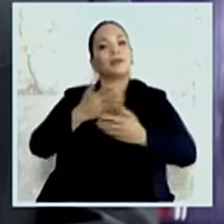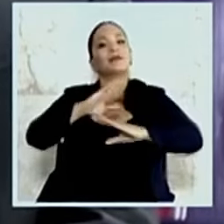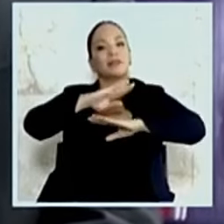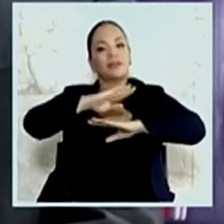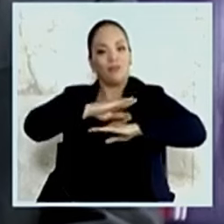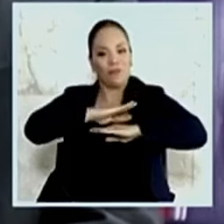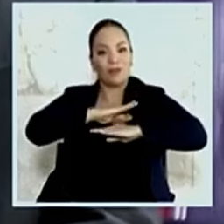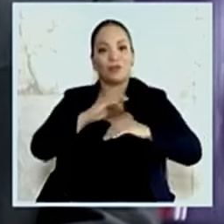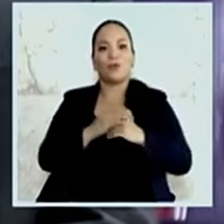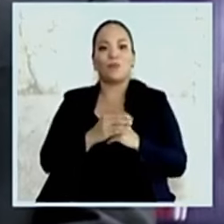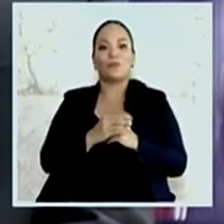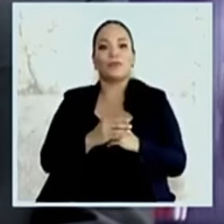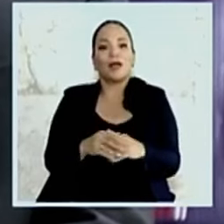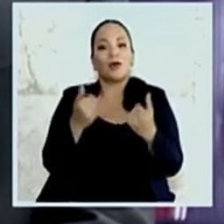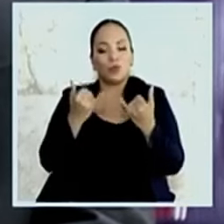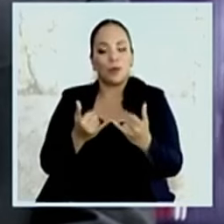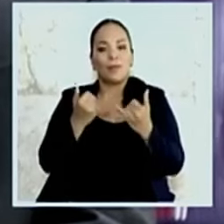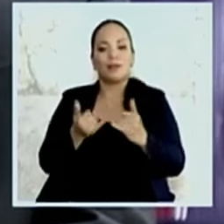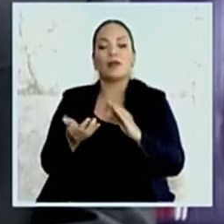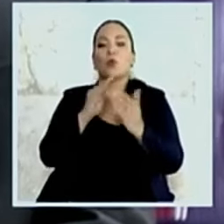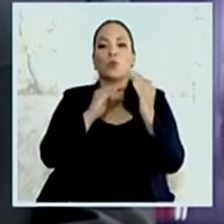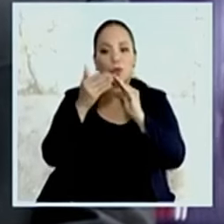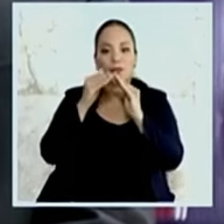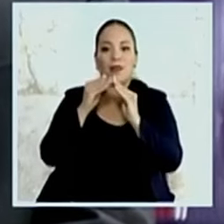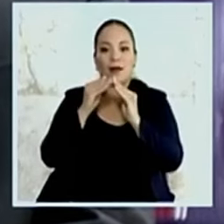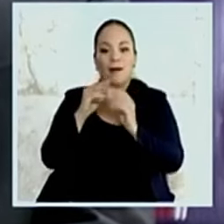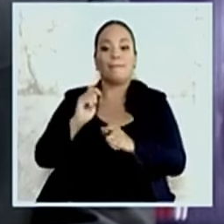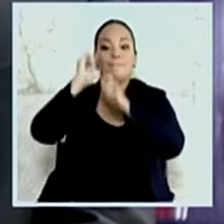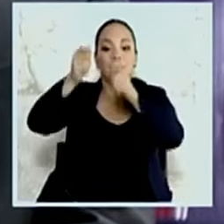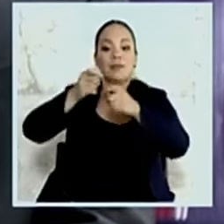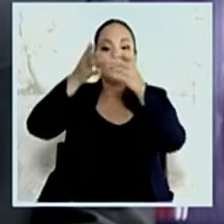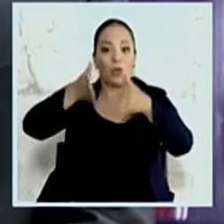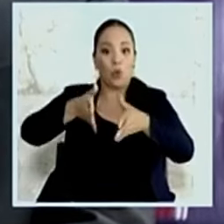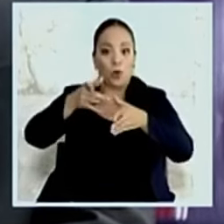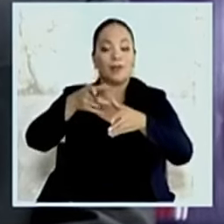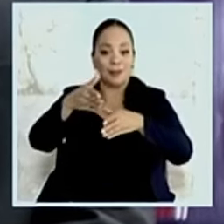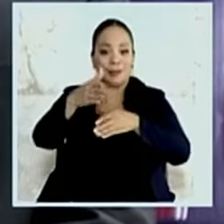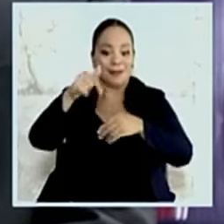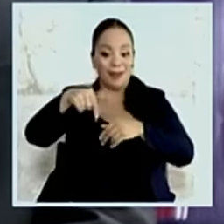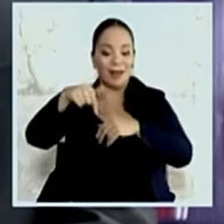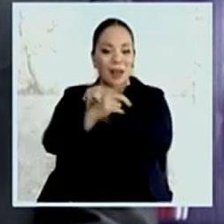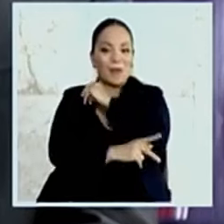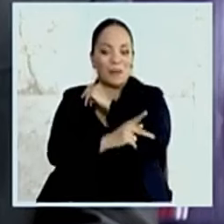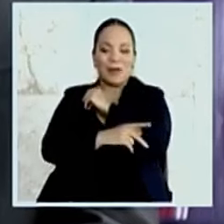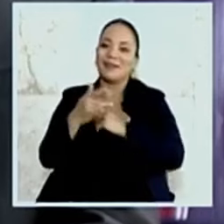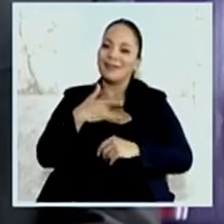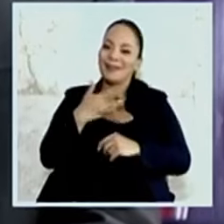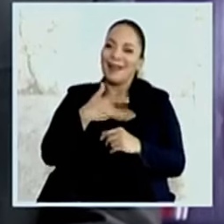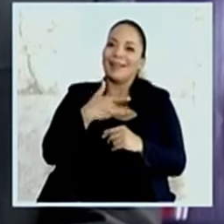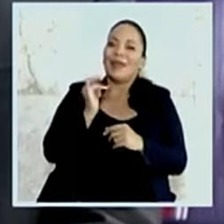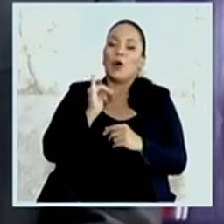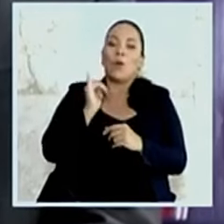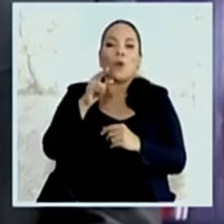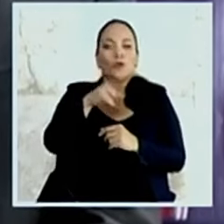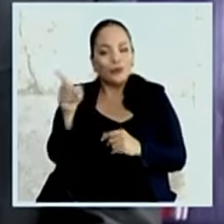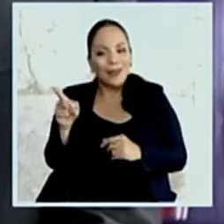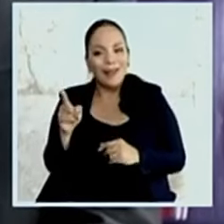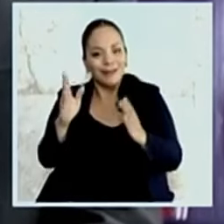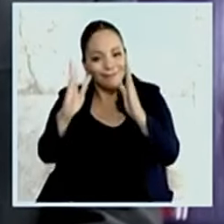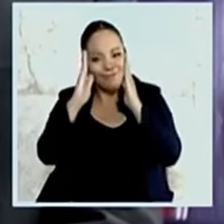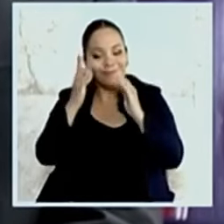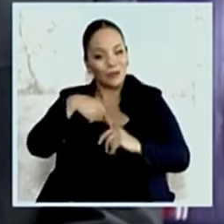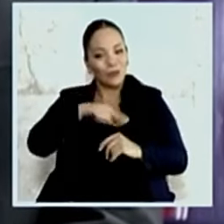Gobierno de la República, presidente, nos has cumplido. Y de verdad que eso nos llena de satisfacción que